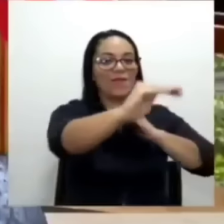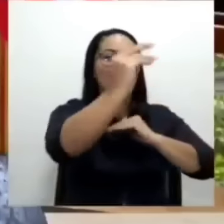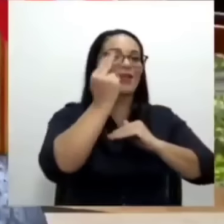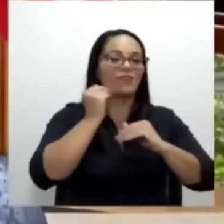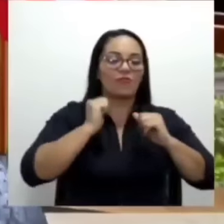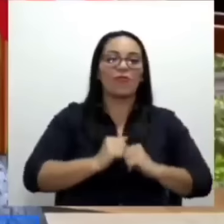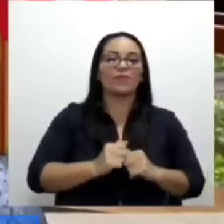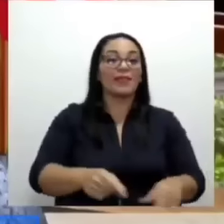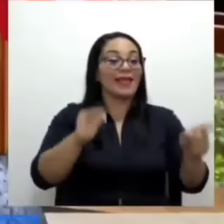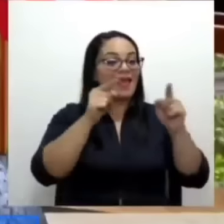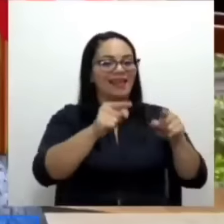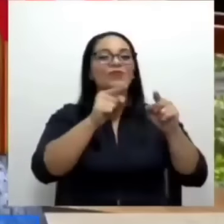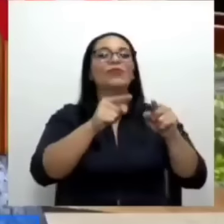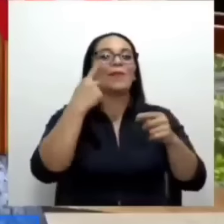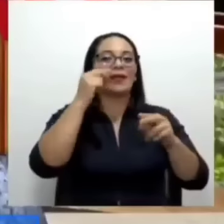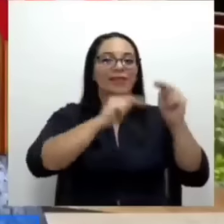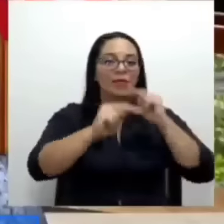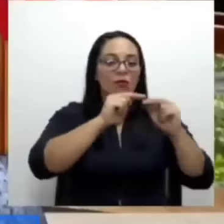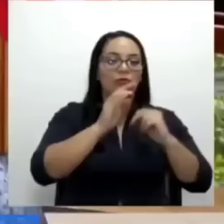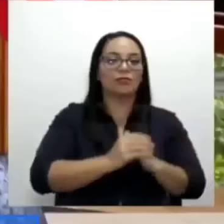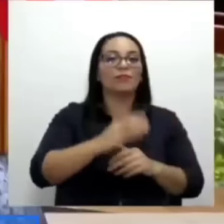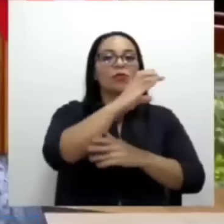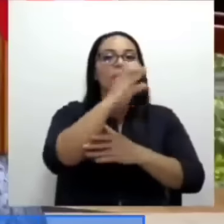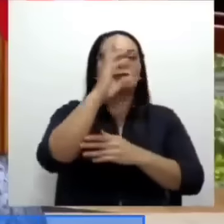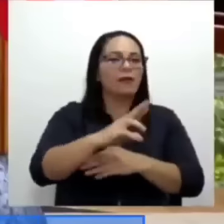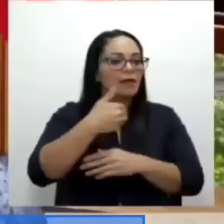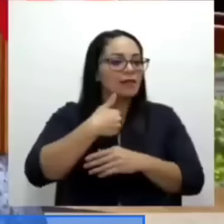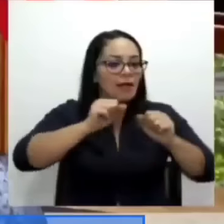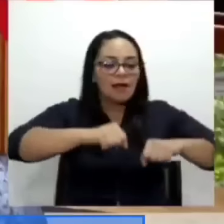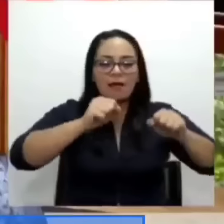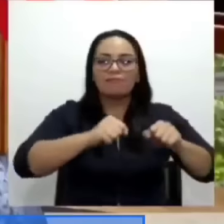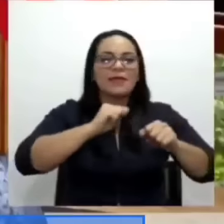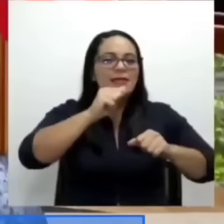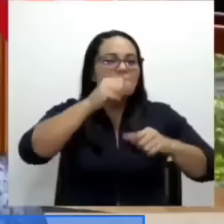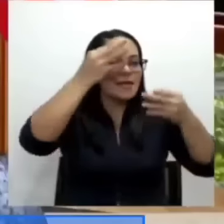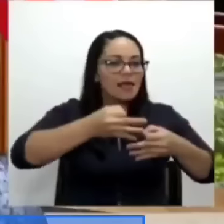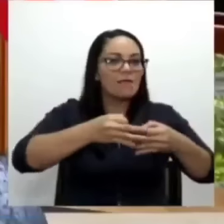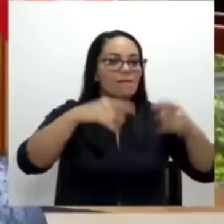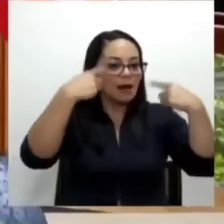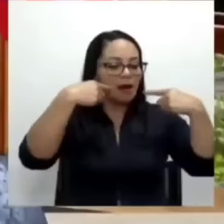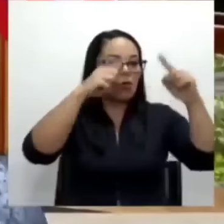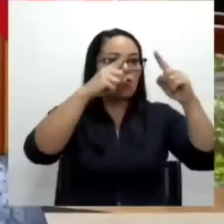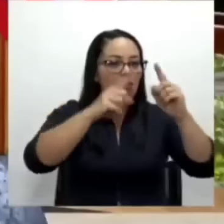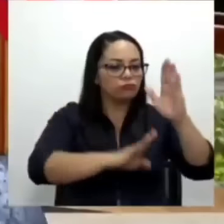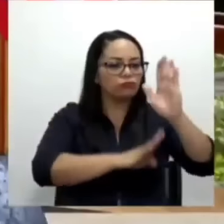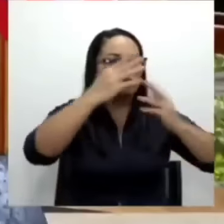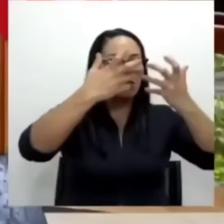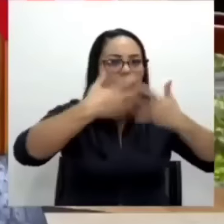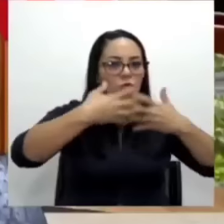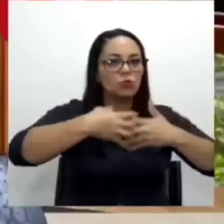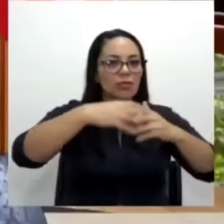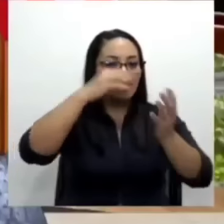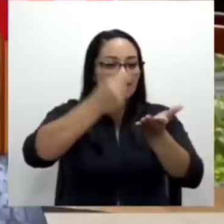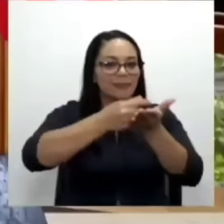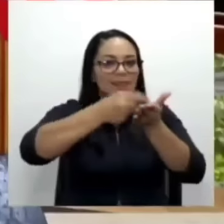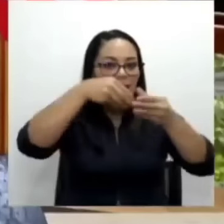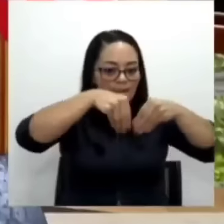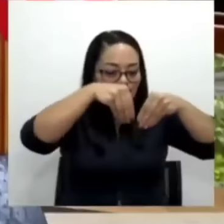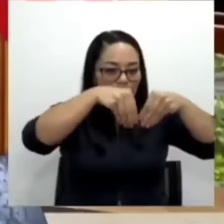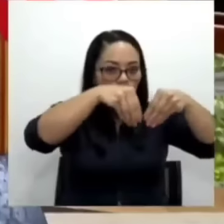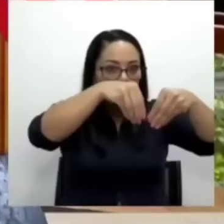negocios. Costa Rica tiene un potencial increíble para aumentar en la industria de conductores, en particular